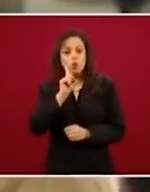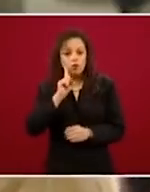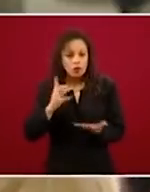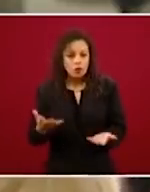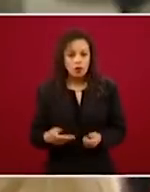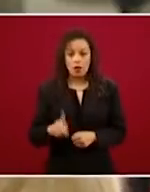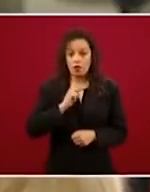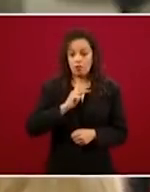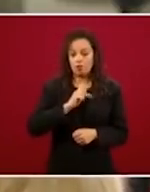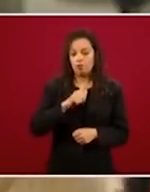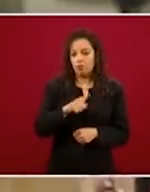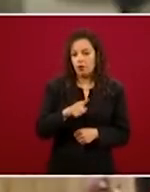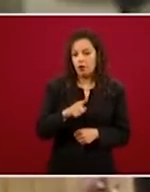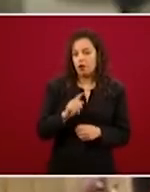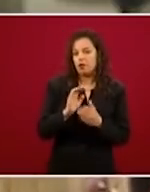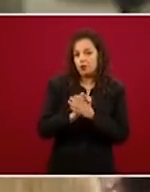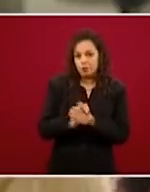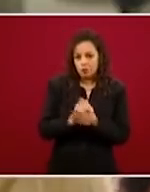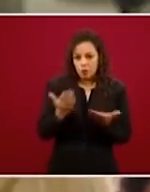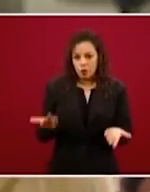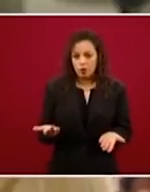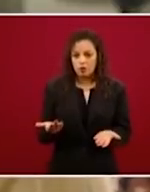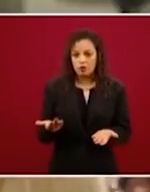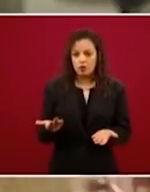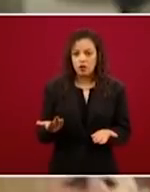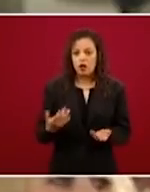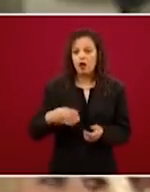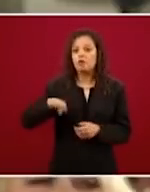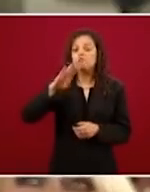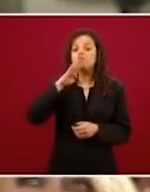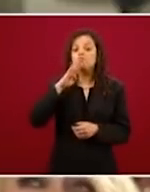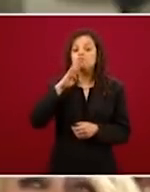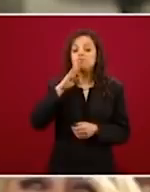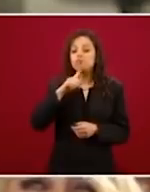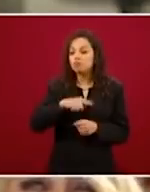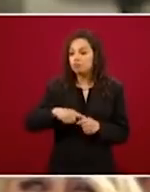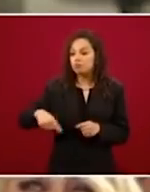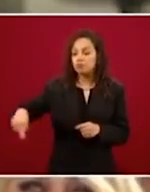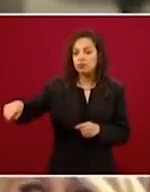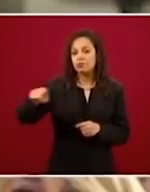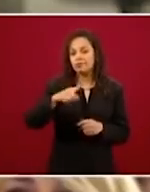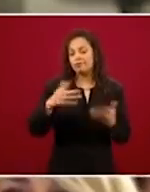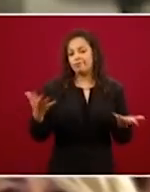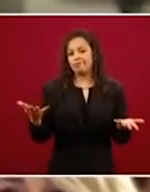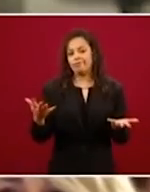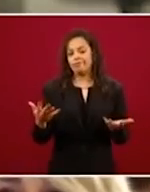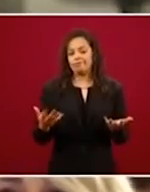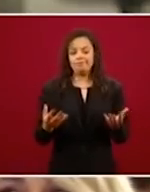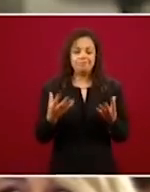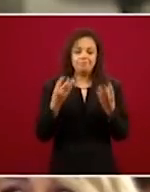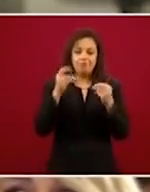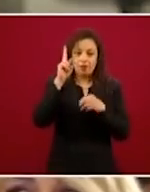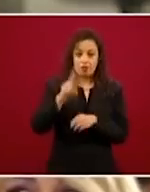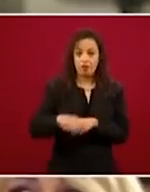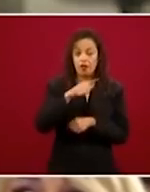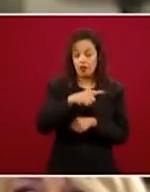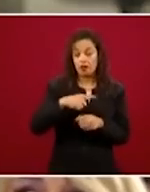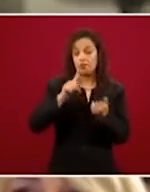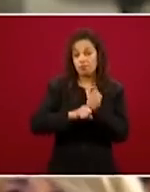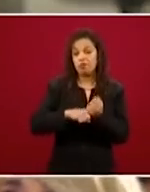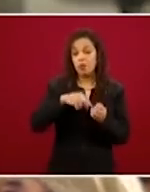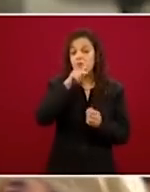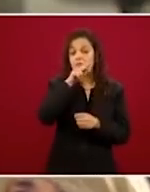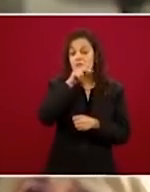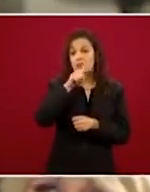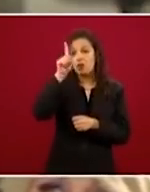múltiples de madres porque tengo varias y en fin es la situación si realmente nos preocupan son ahora